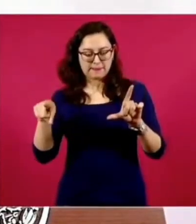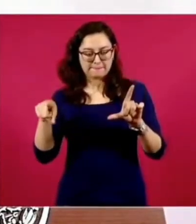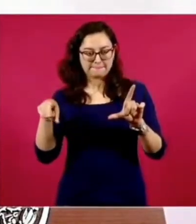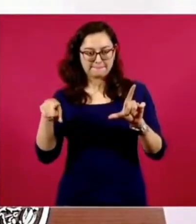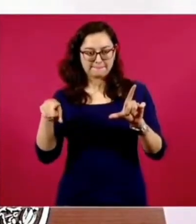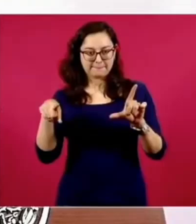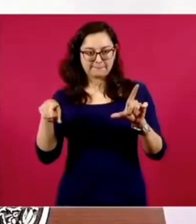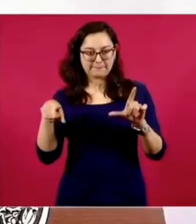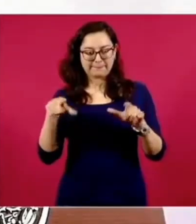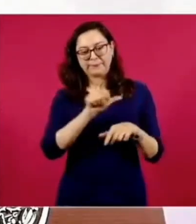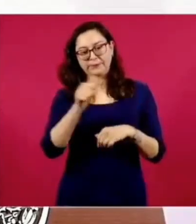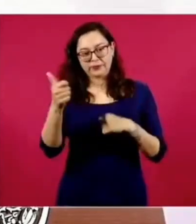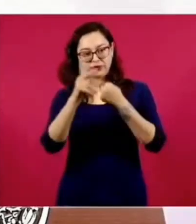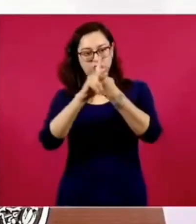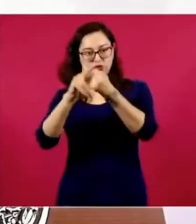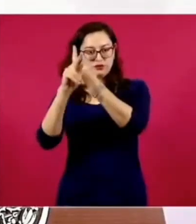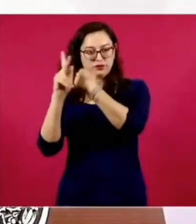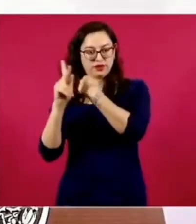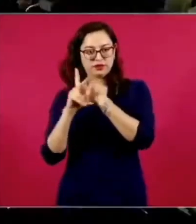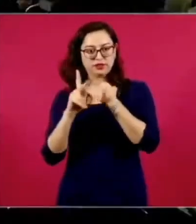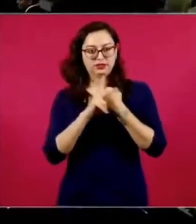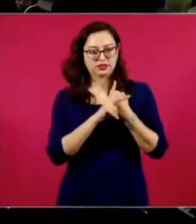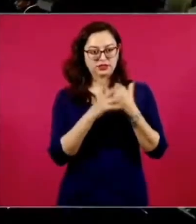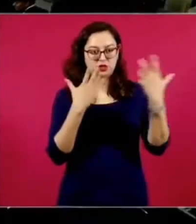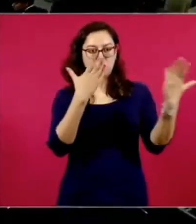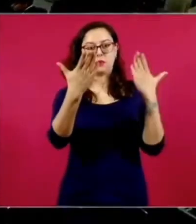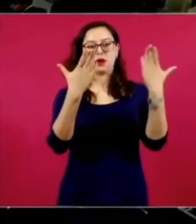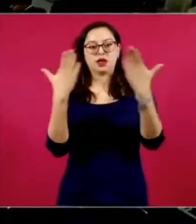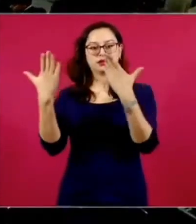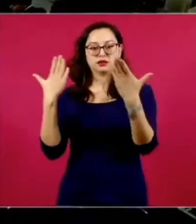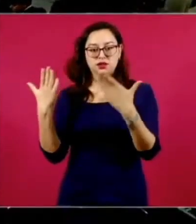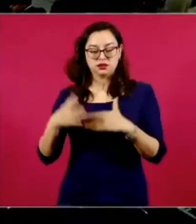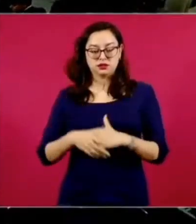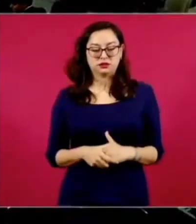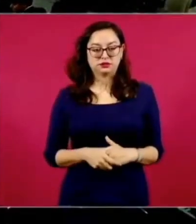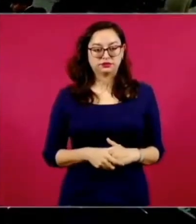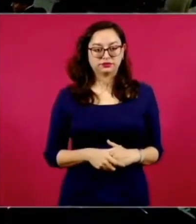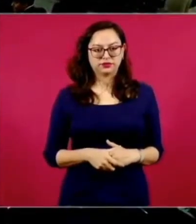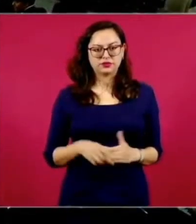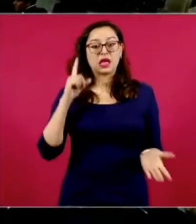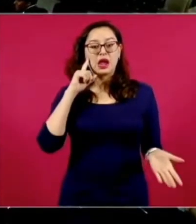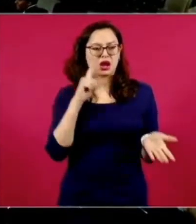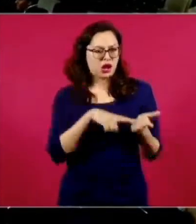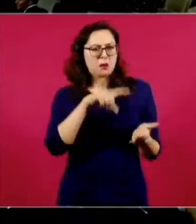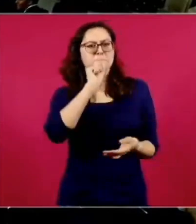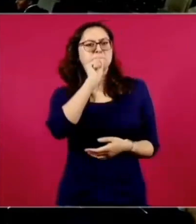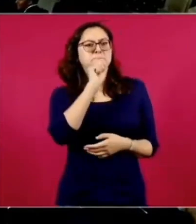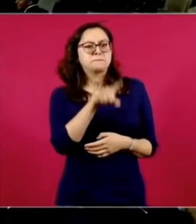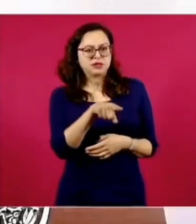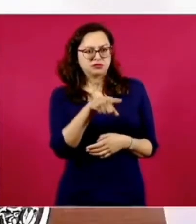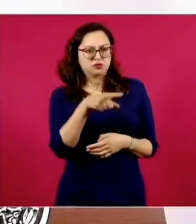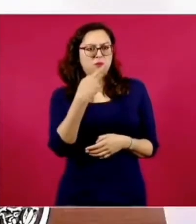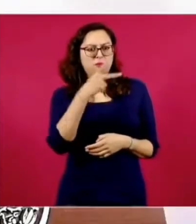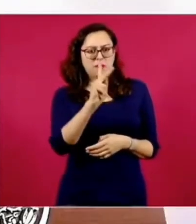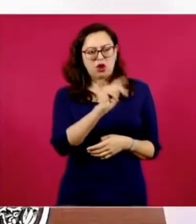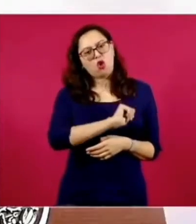están otros países. Es un comparativo. Creo que es la misma